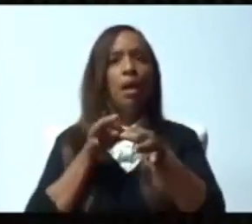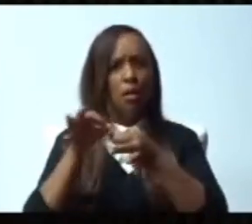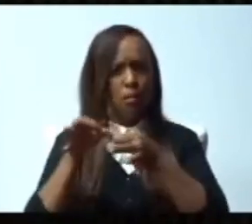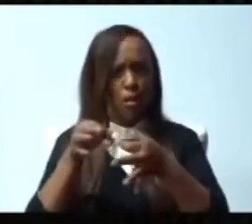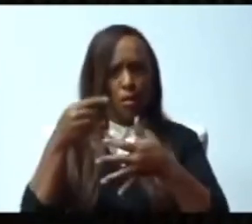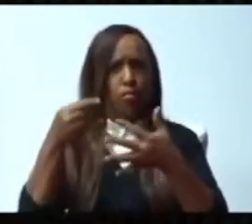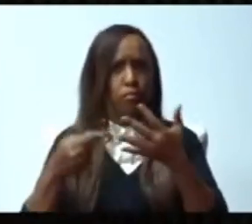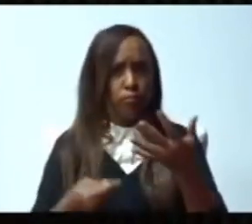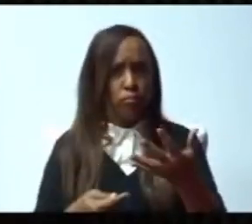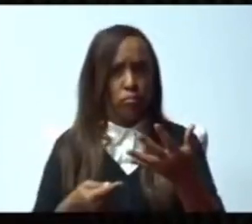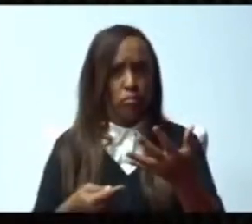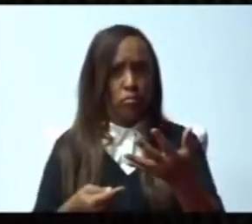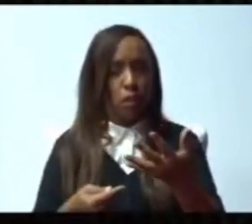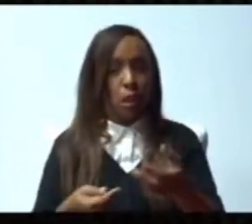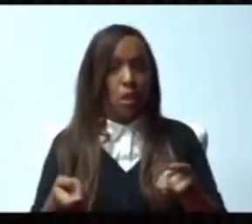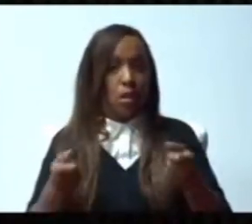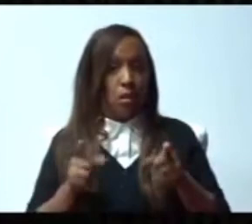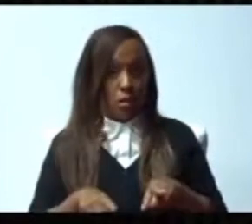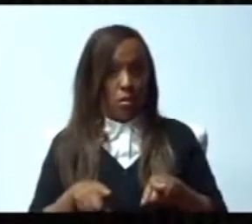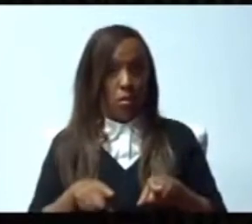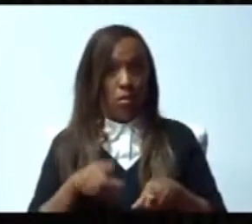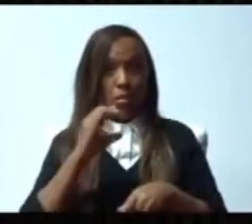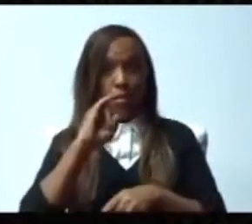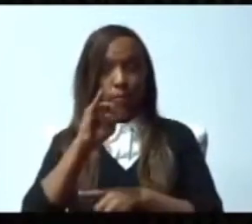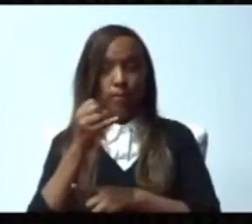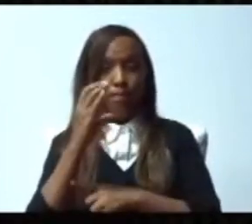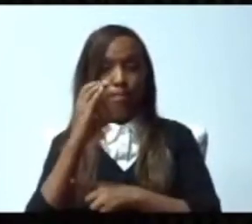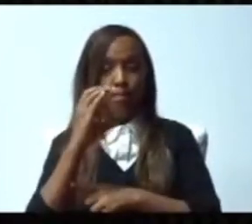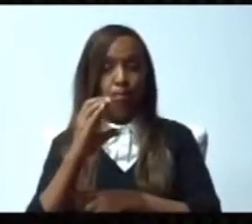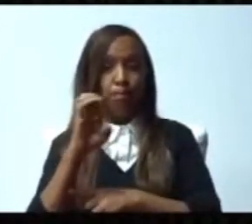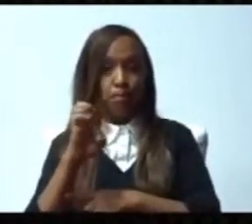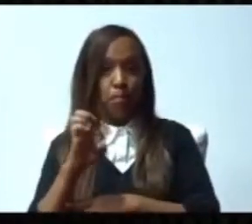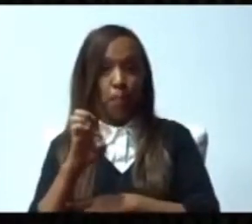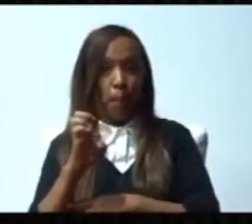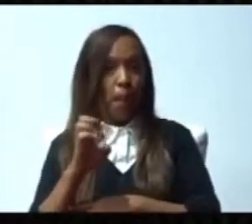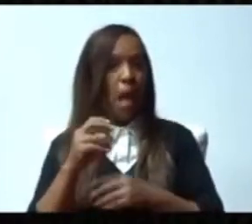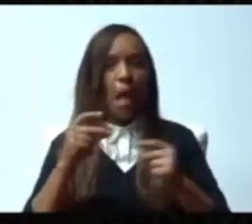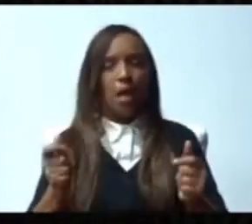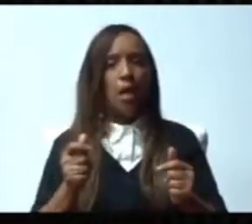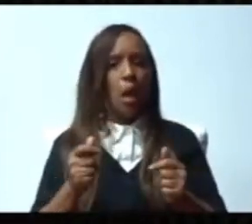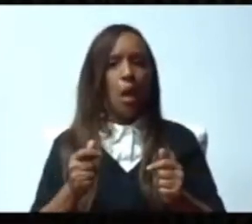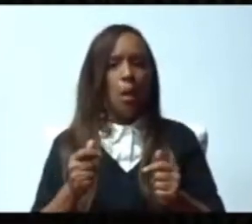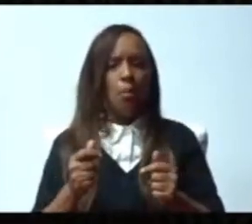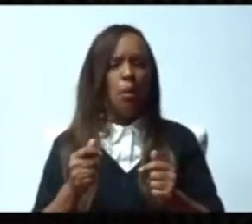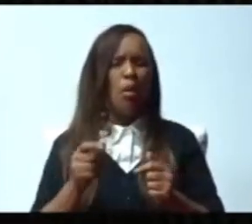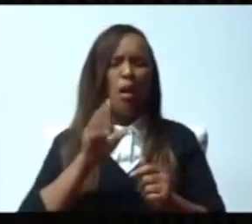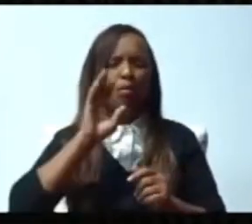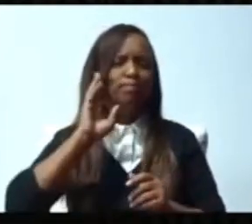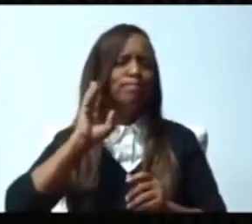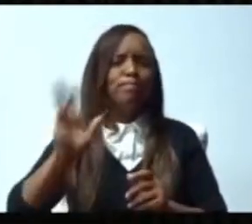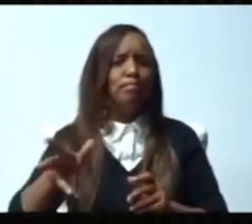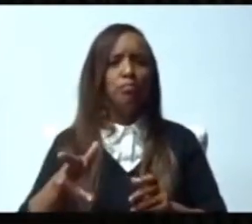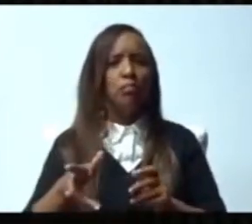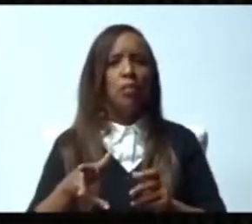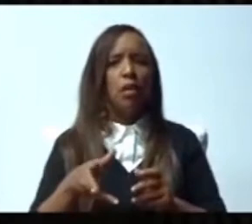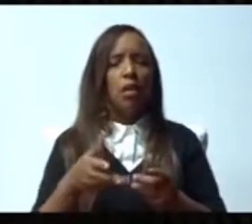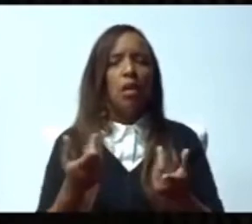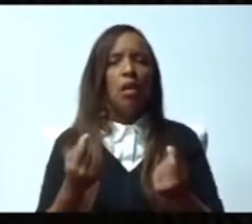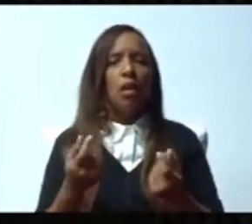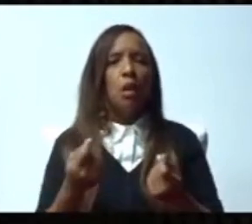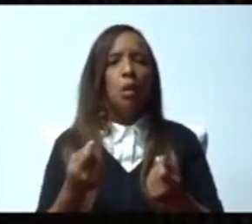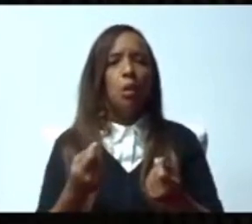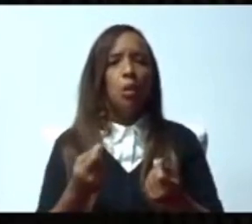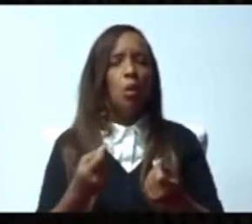que emitieron los partidos políticos y esa petición para que fueran convocados no fue tomado en cuenta 26